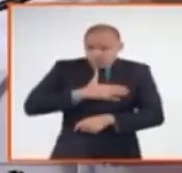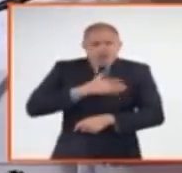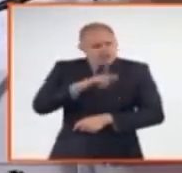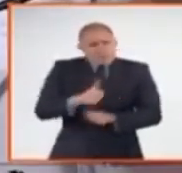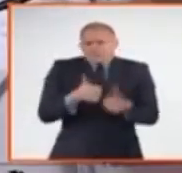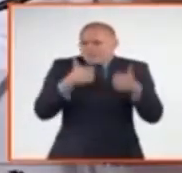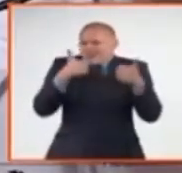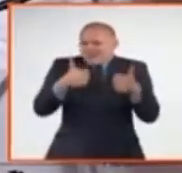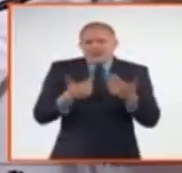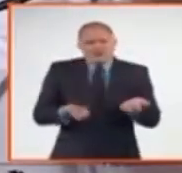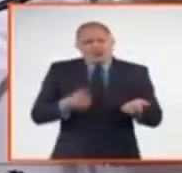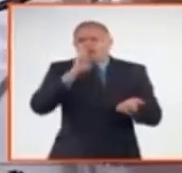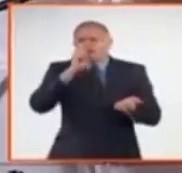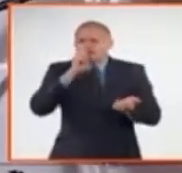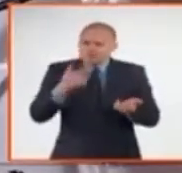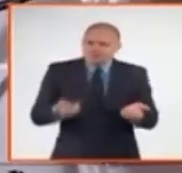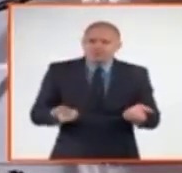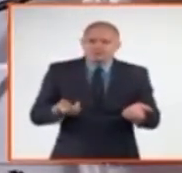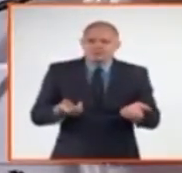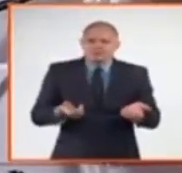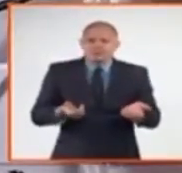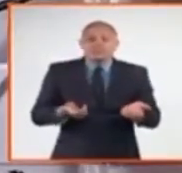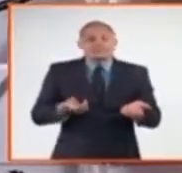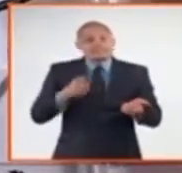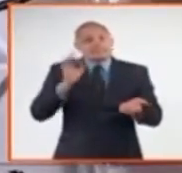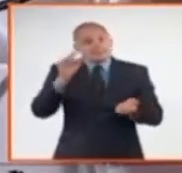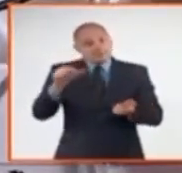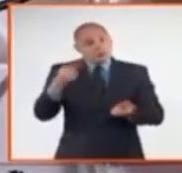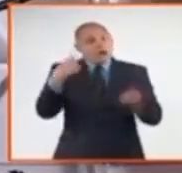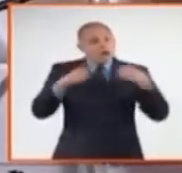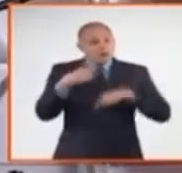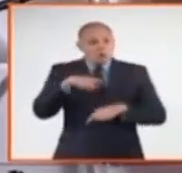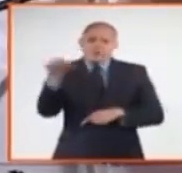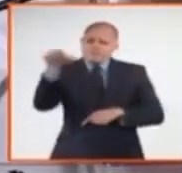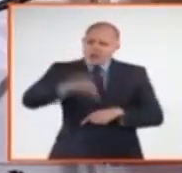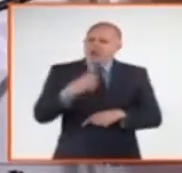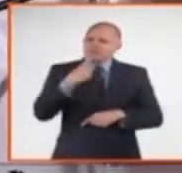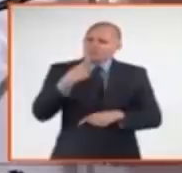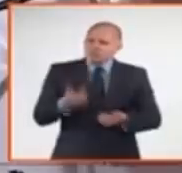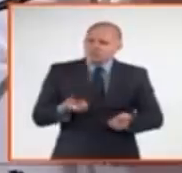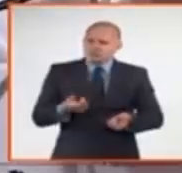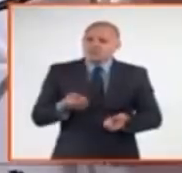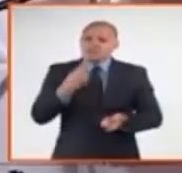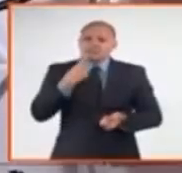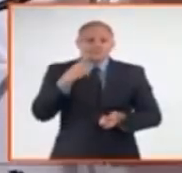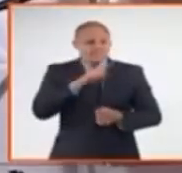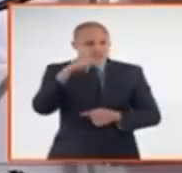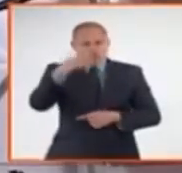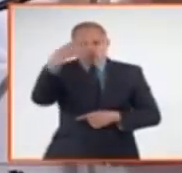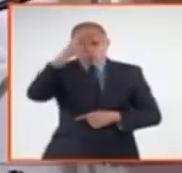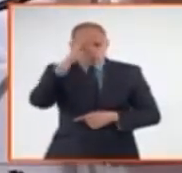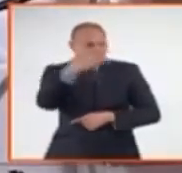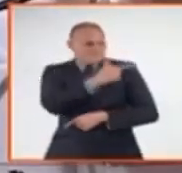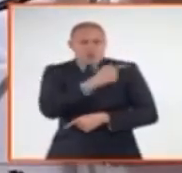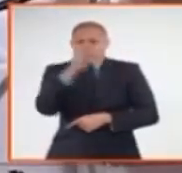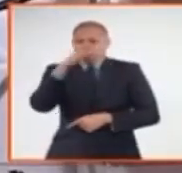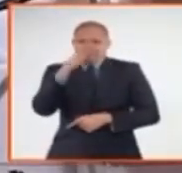está incrementando los casos eso está ocurriendo en el mundo se sabe que es porque la cepa de enter tiene estas características